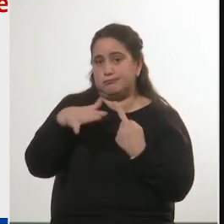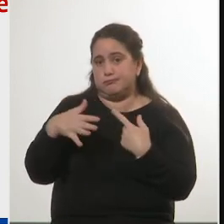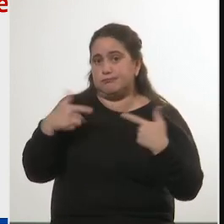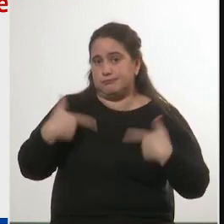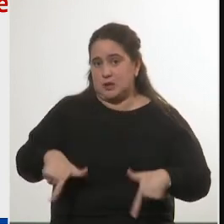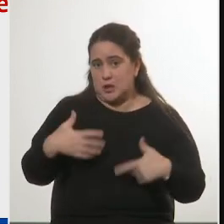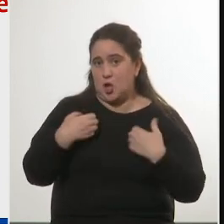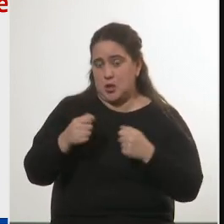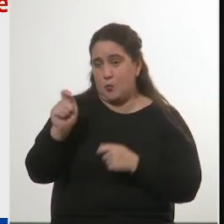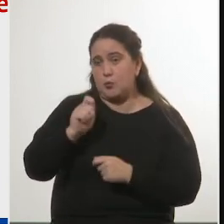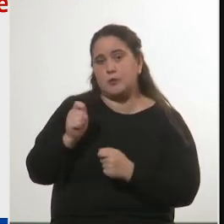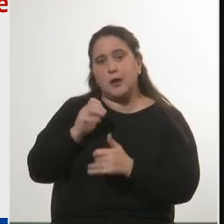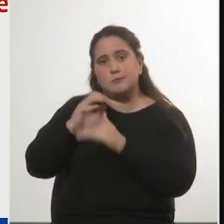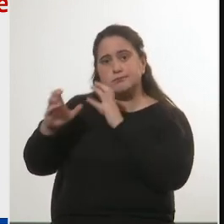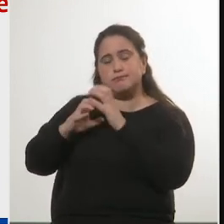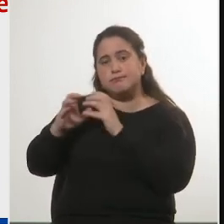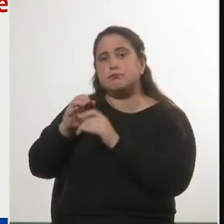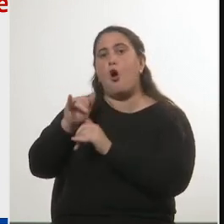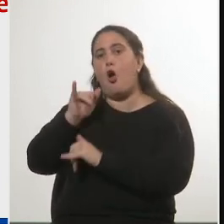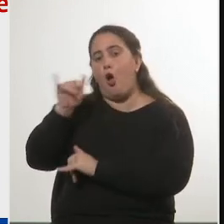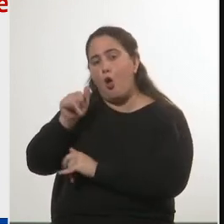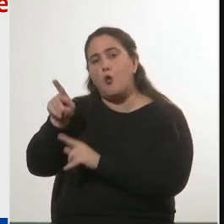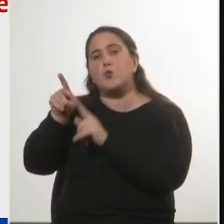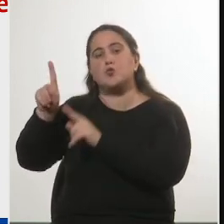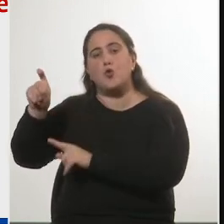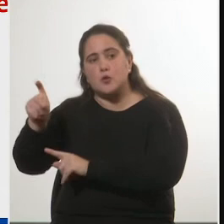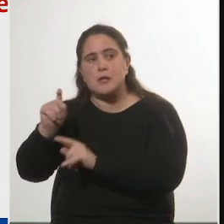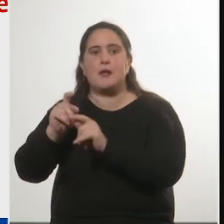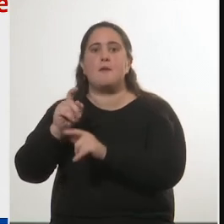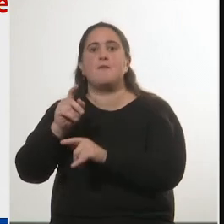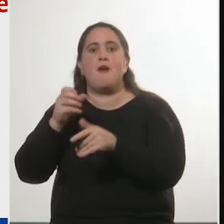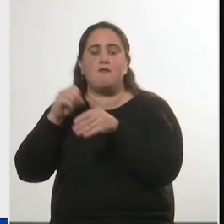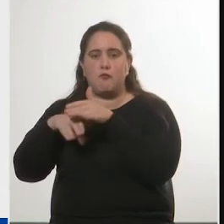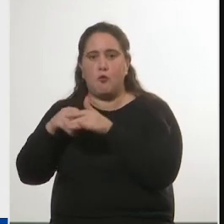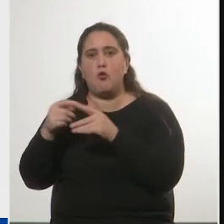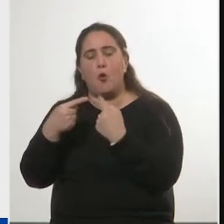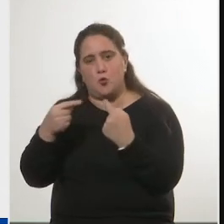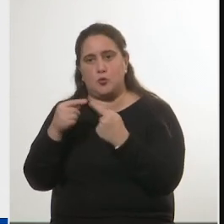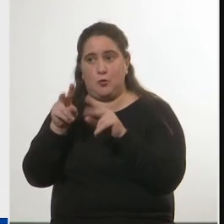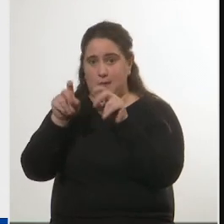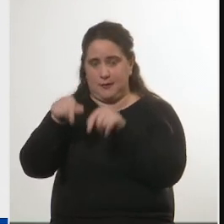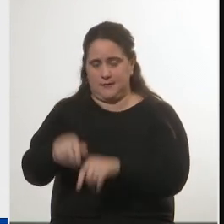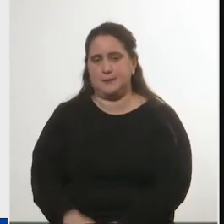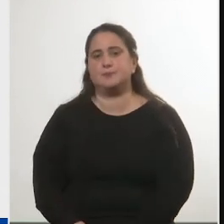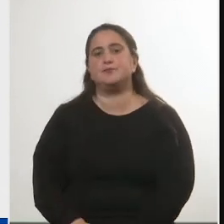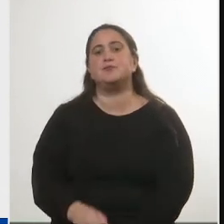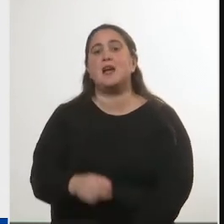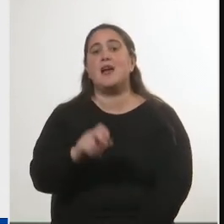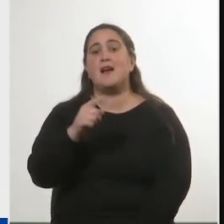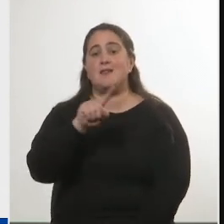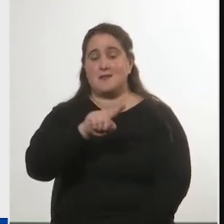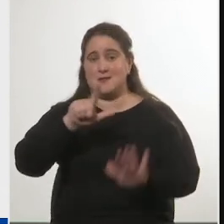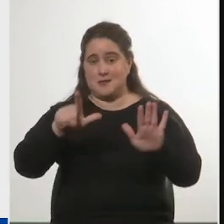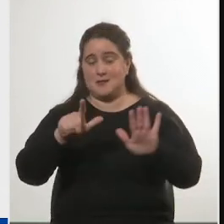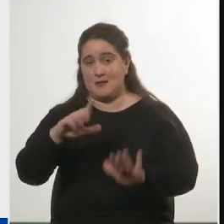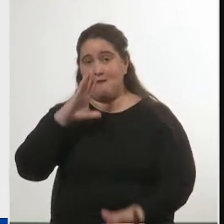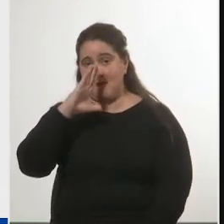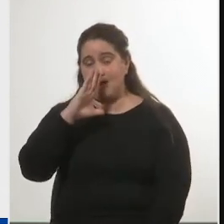se comunicó con OCE y con el Fondo Nacional de Recursos por este tema. El día 17 de